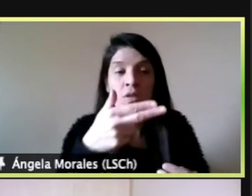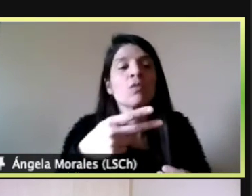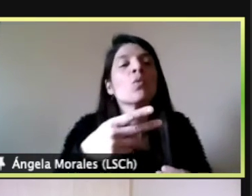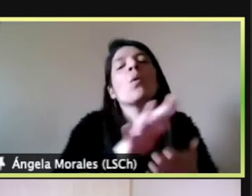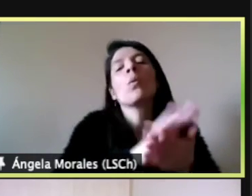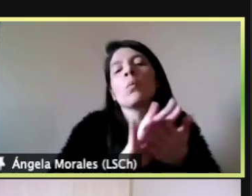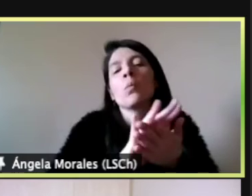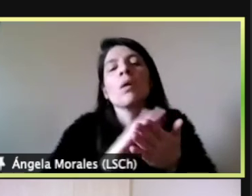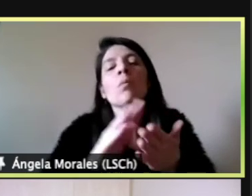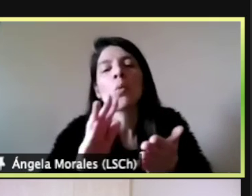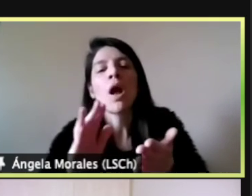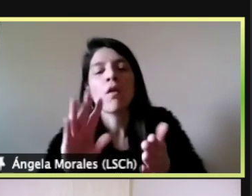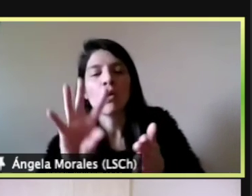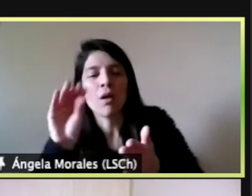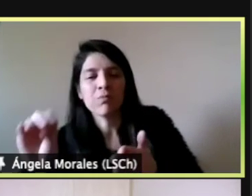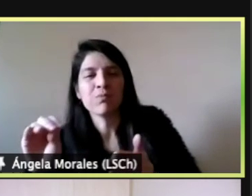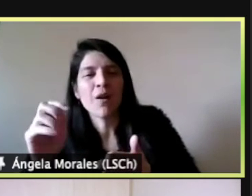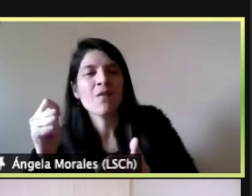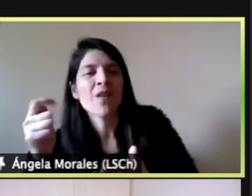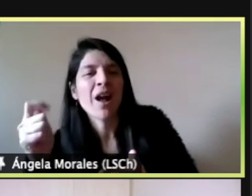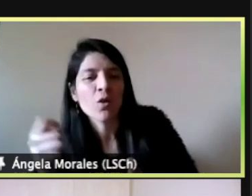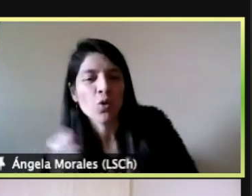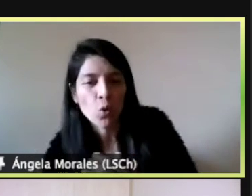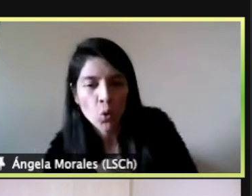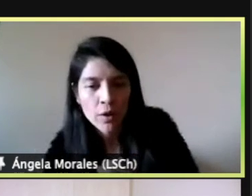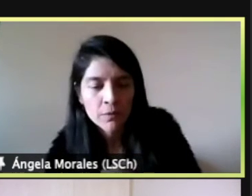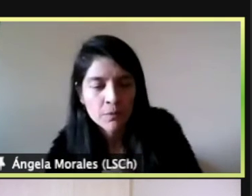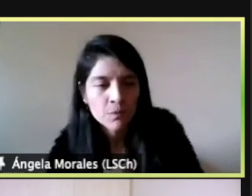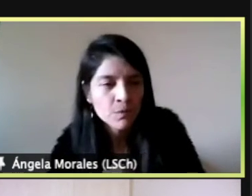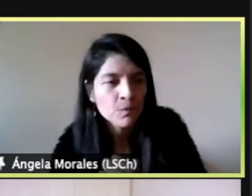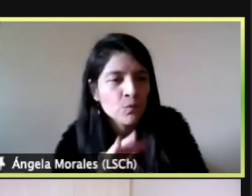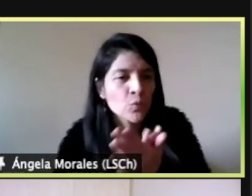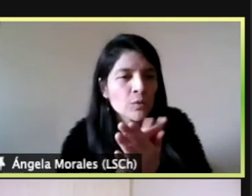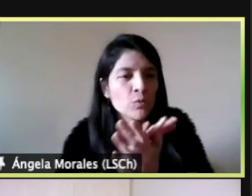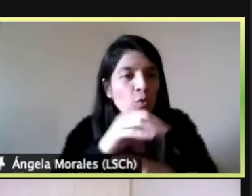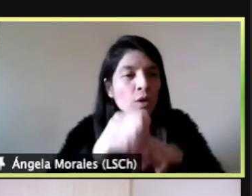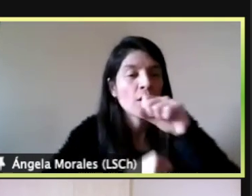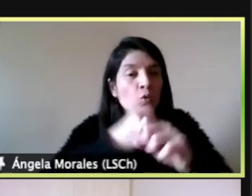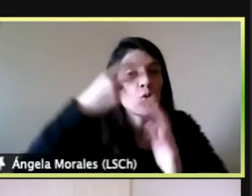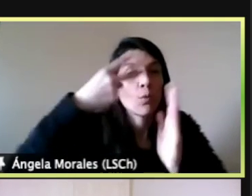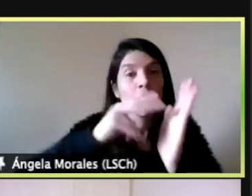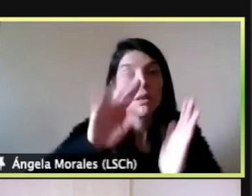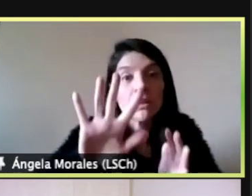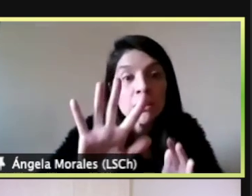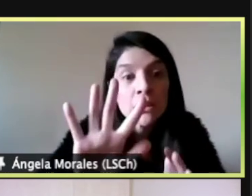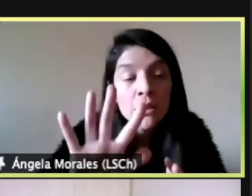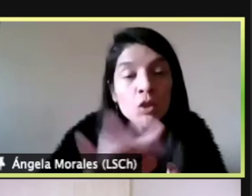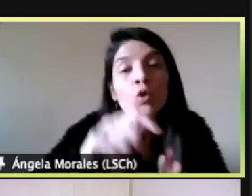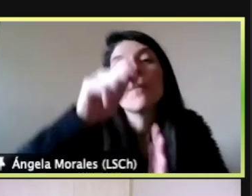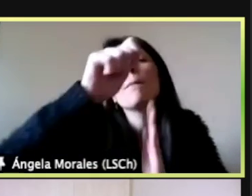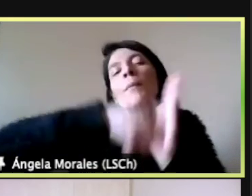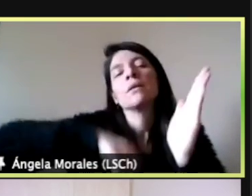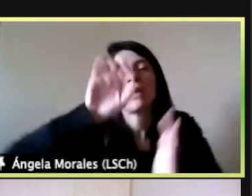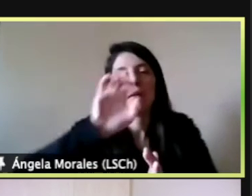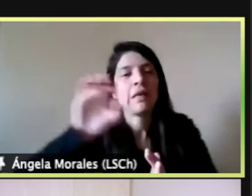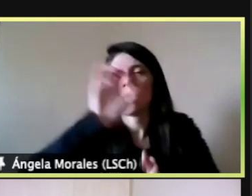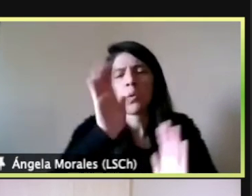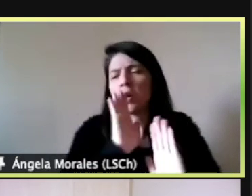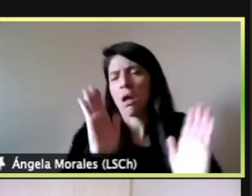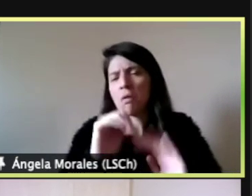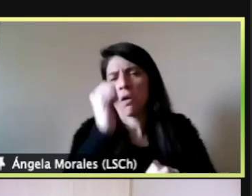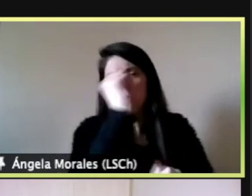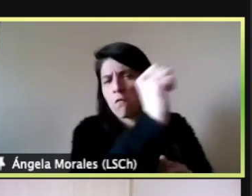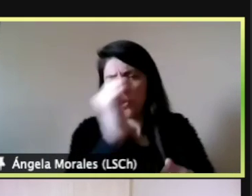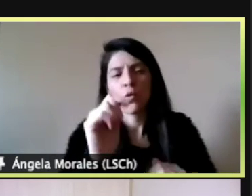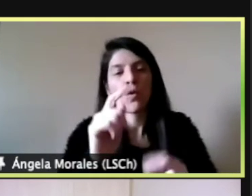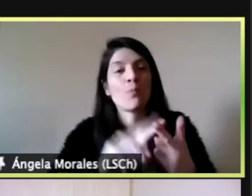que, por ejemplo, en el año 2005, en el mes de enero no hubieron homicidio, tampoco en febrero.